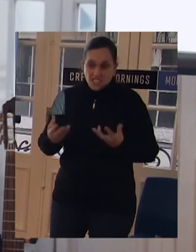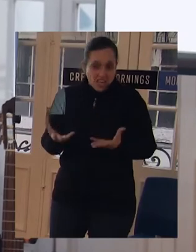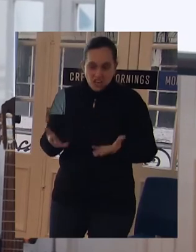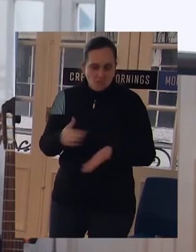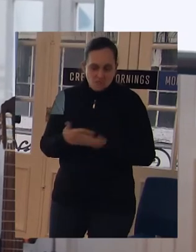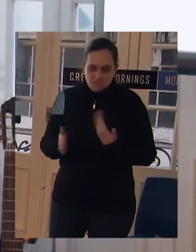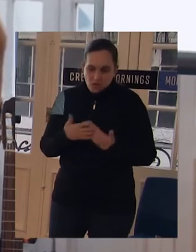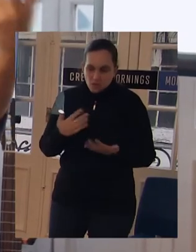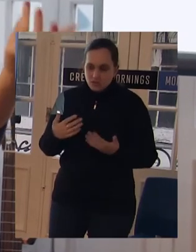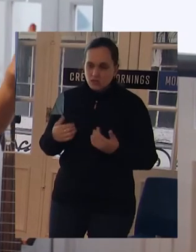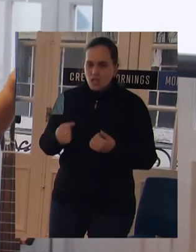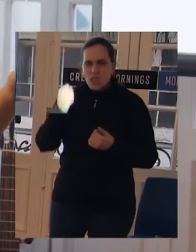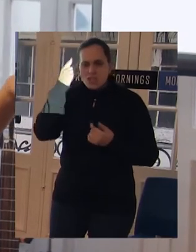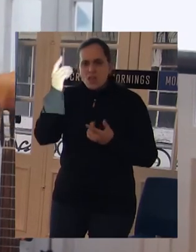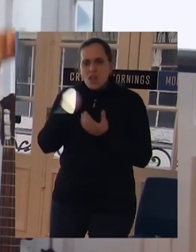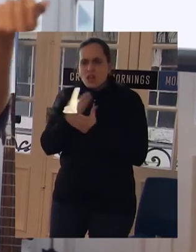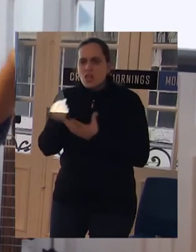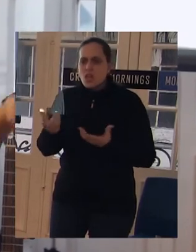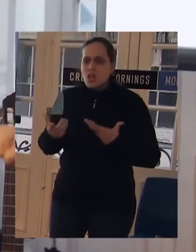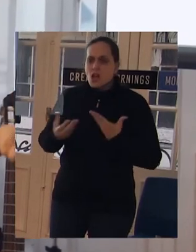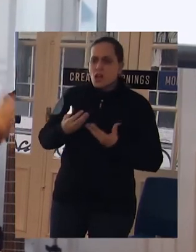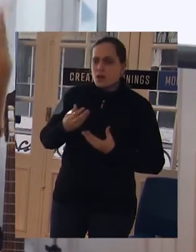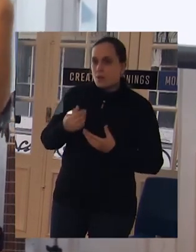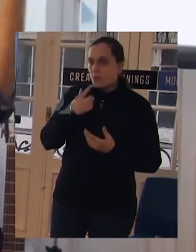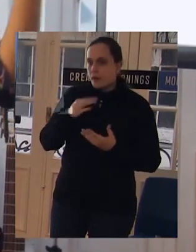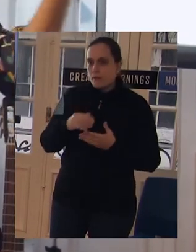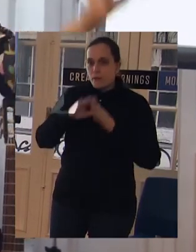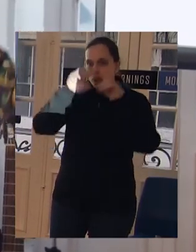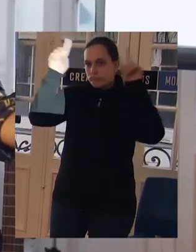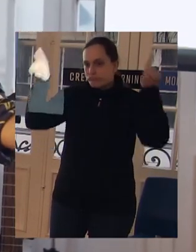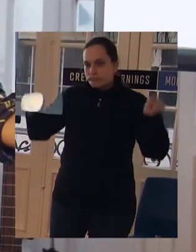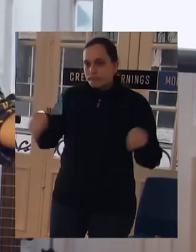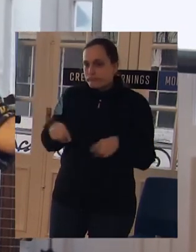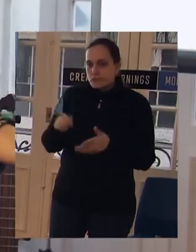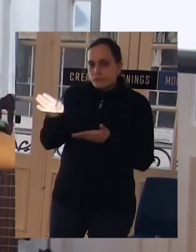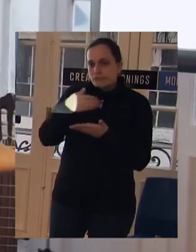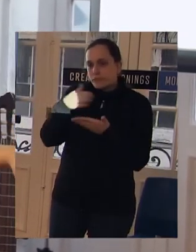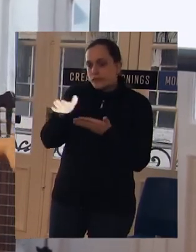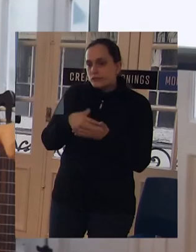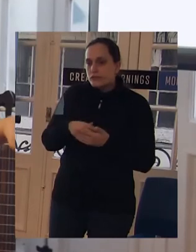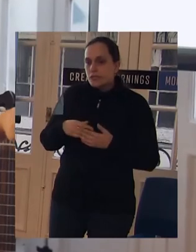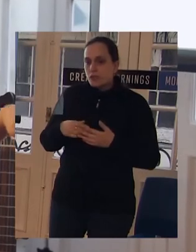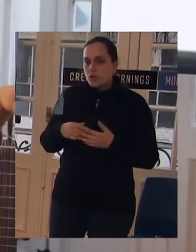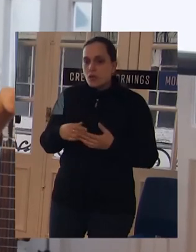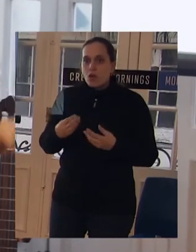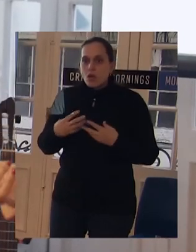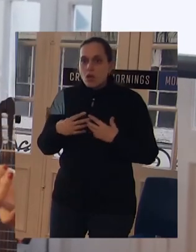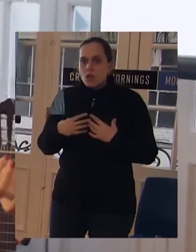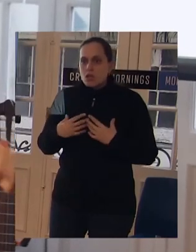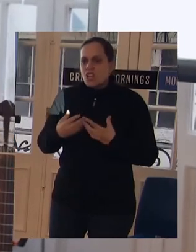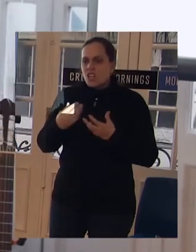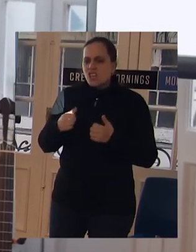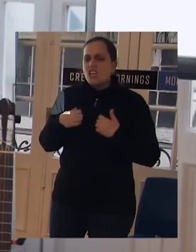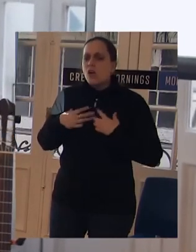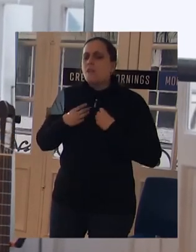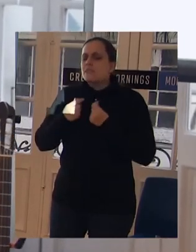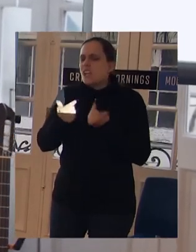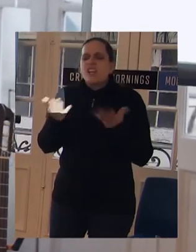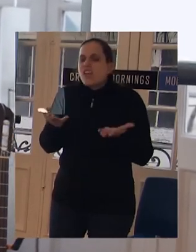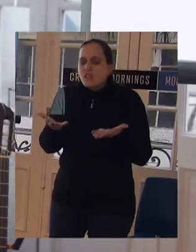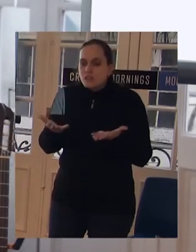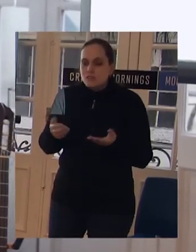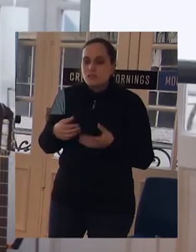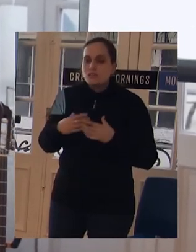crear, yo qué sé, si fuese un mural, conectar con qué es lo que quiero expresar,